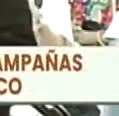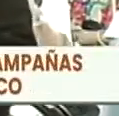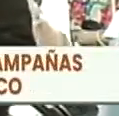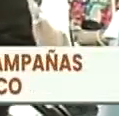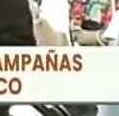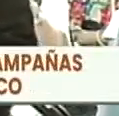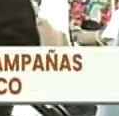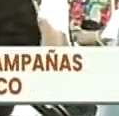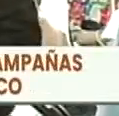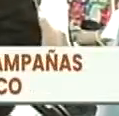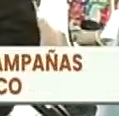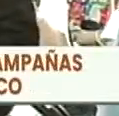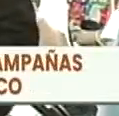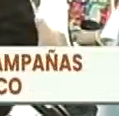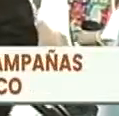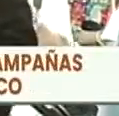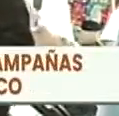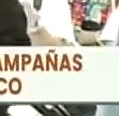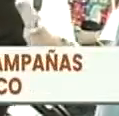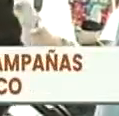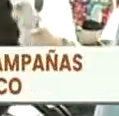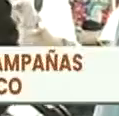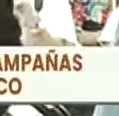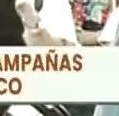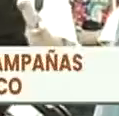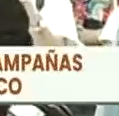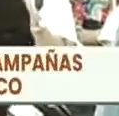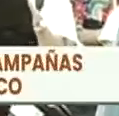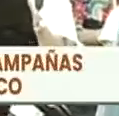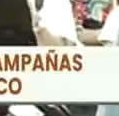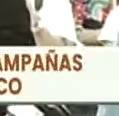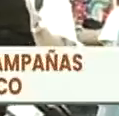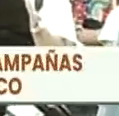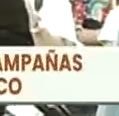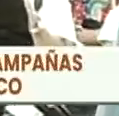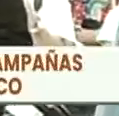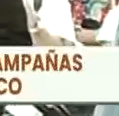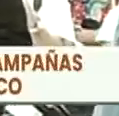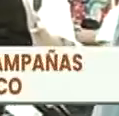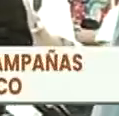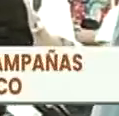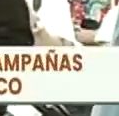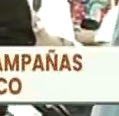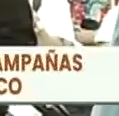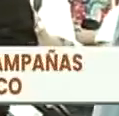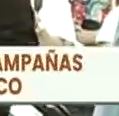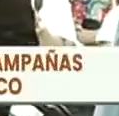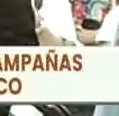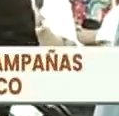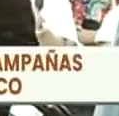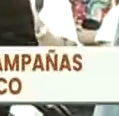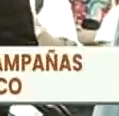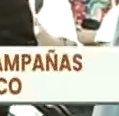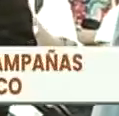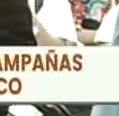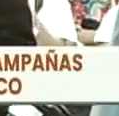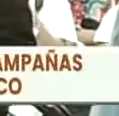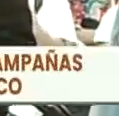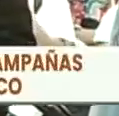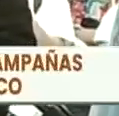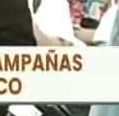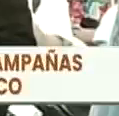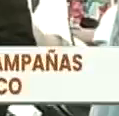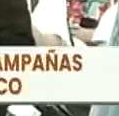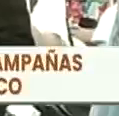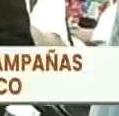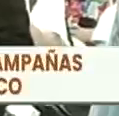vamos priorizando, primero los municipios más apartados hasta luego llegar a las capitales de los estados. En esta jornada conocida